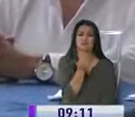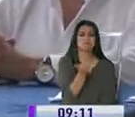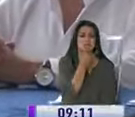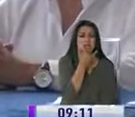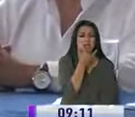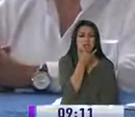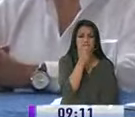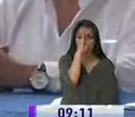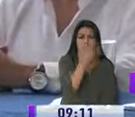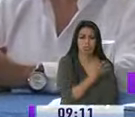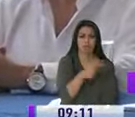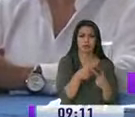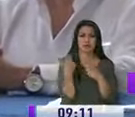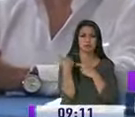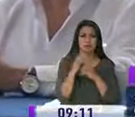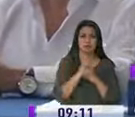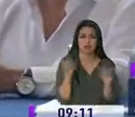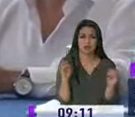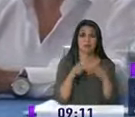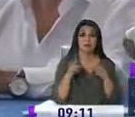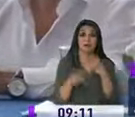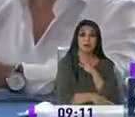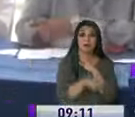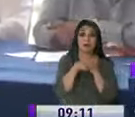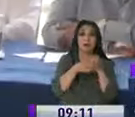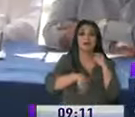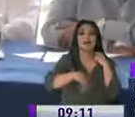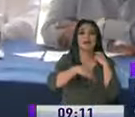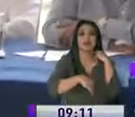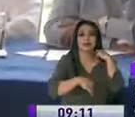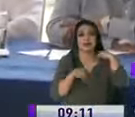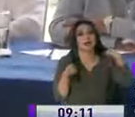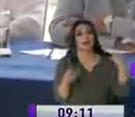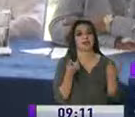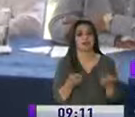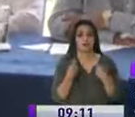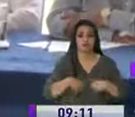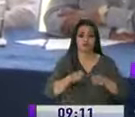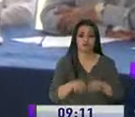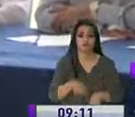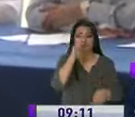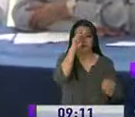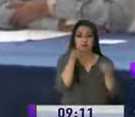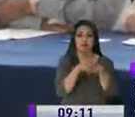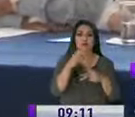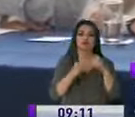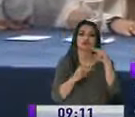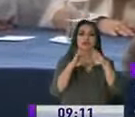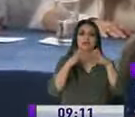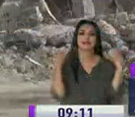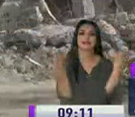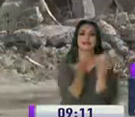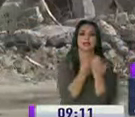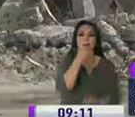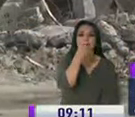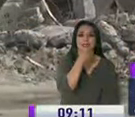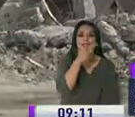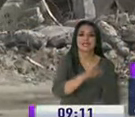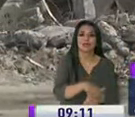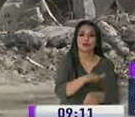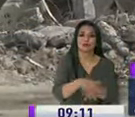a irresponsabilidad. La refinería de Manabí. Allí también se firmó un convenio para reconstruir el estadio Jocay de Manta, afectado por